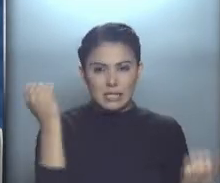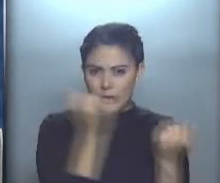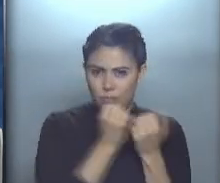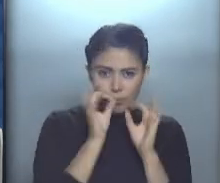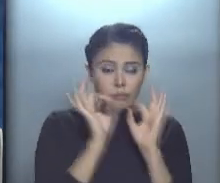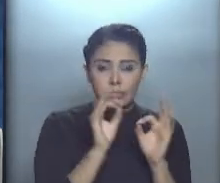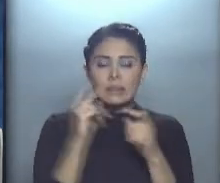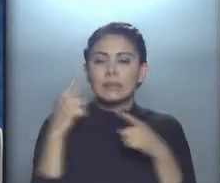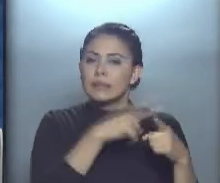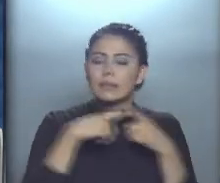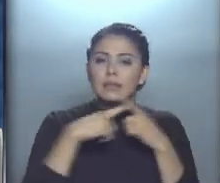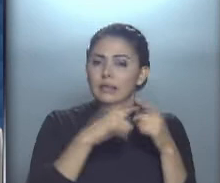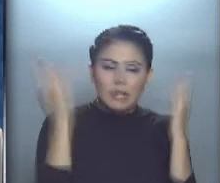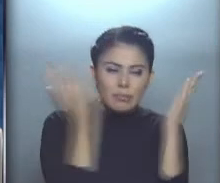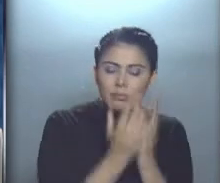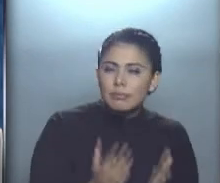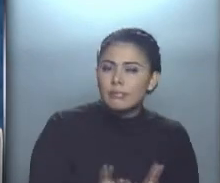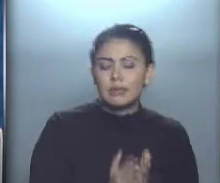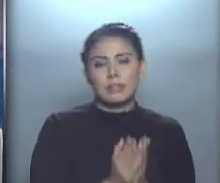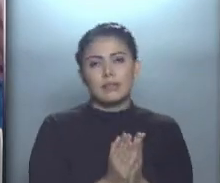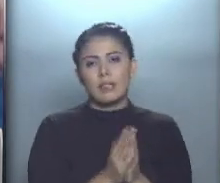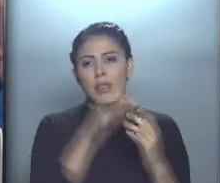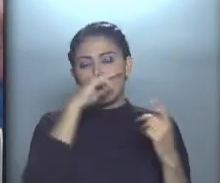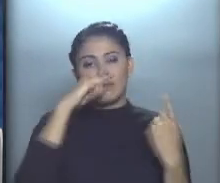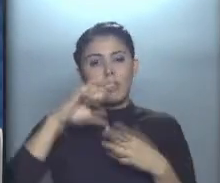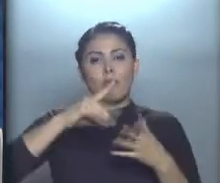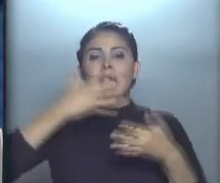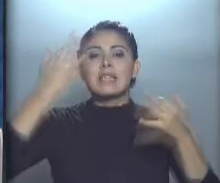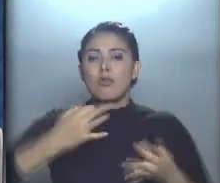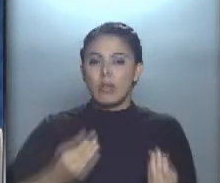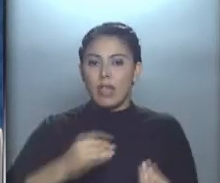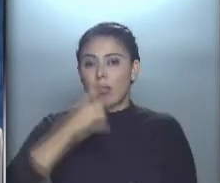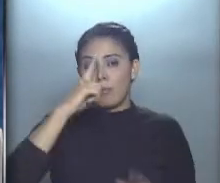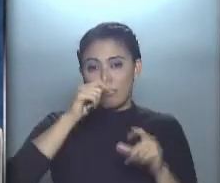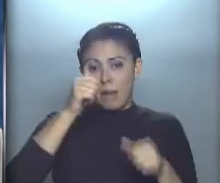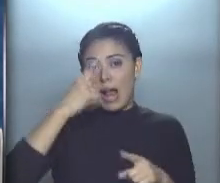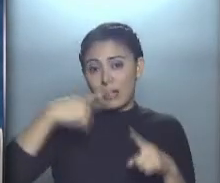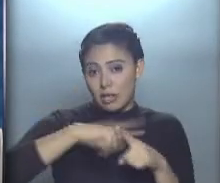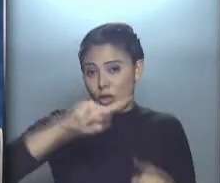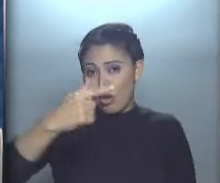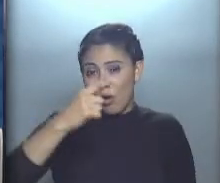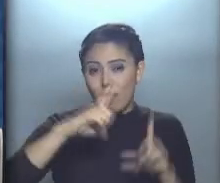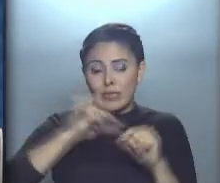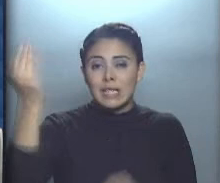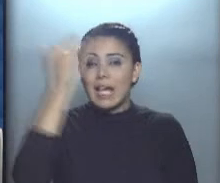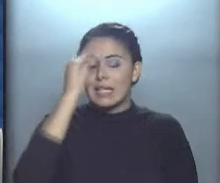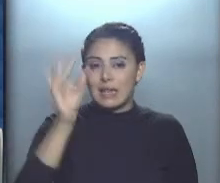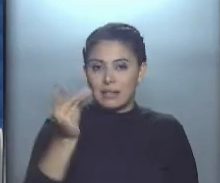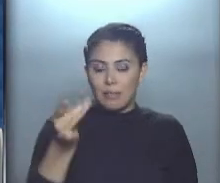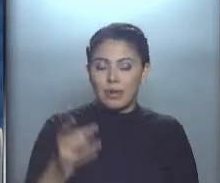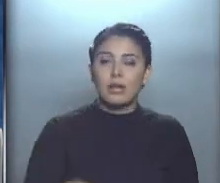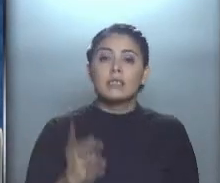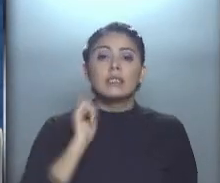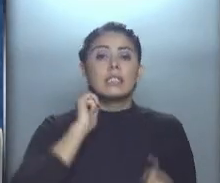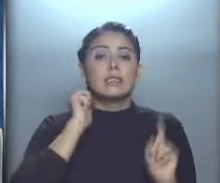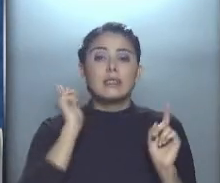hemos analizado claramente los parámetros de seguridad para el próximo partido del día 15 de diciembre, pero a su